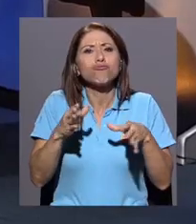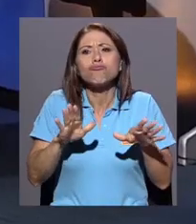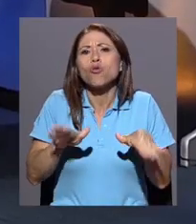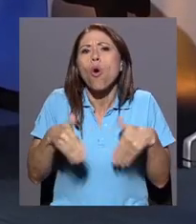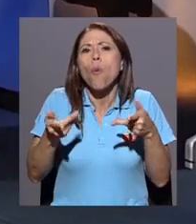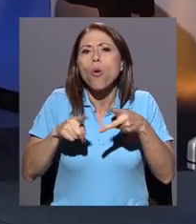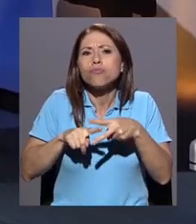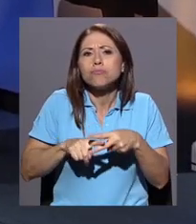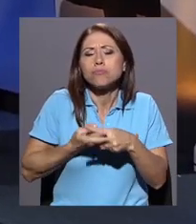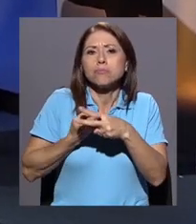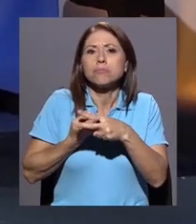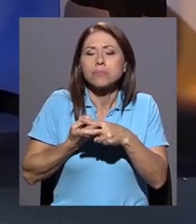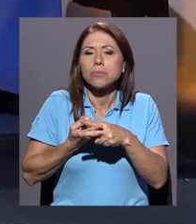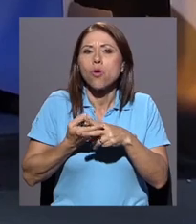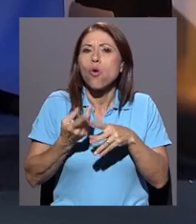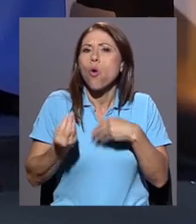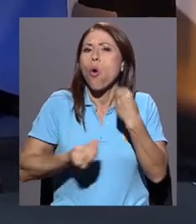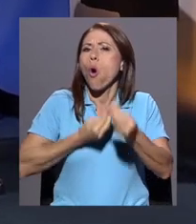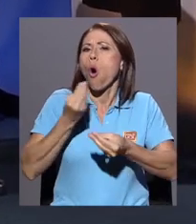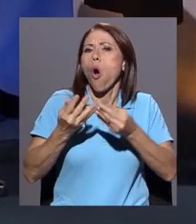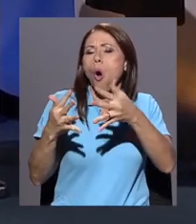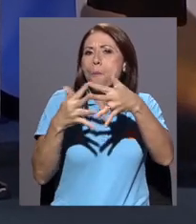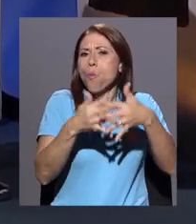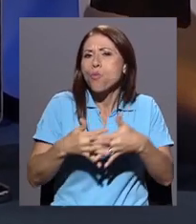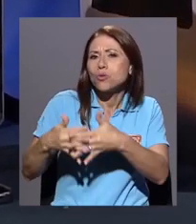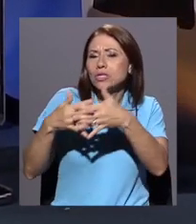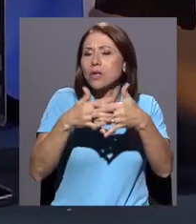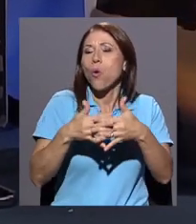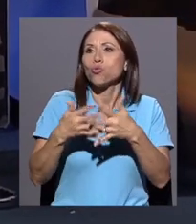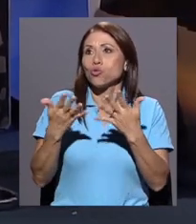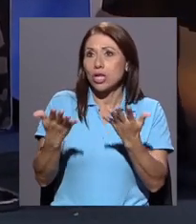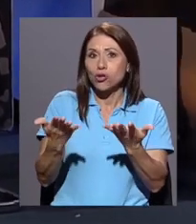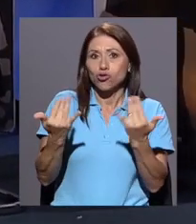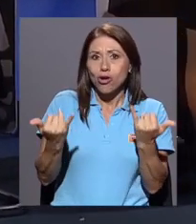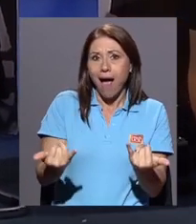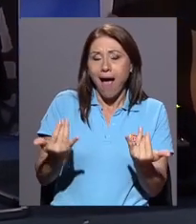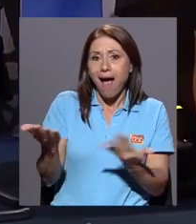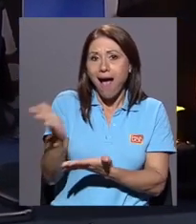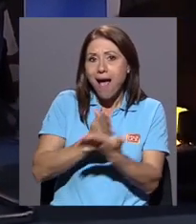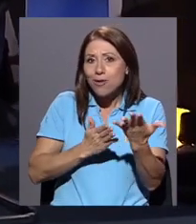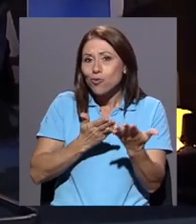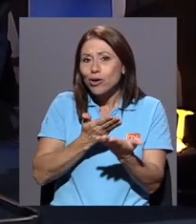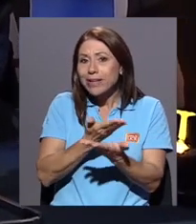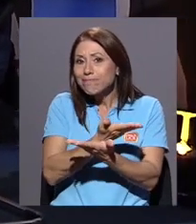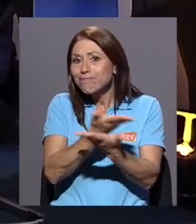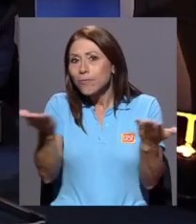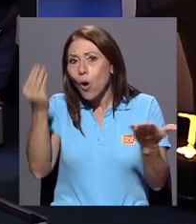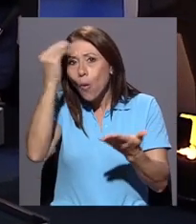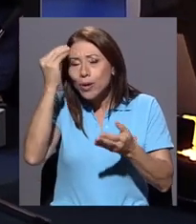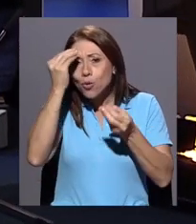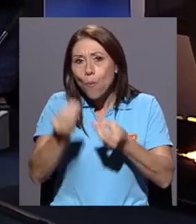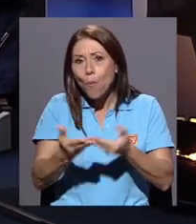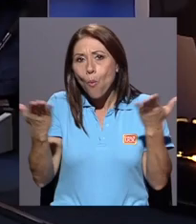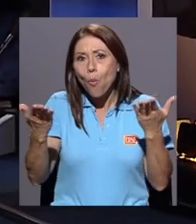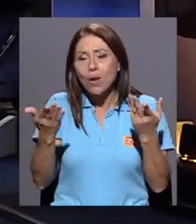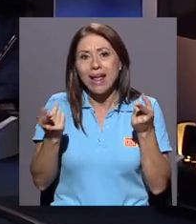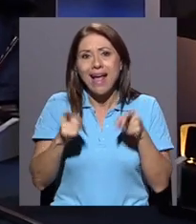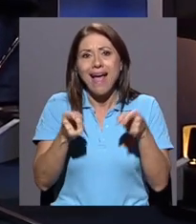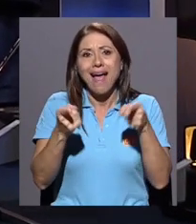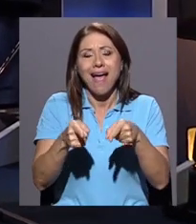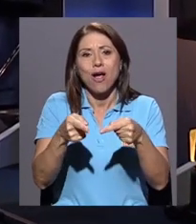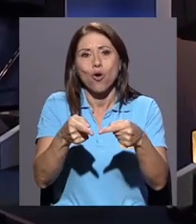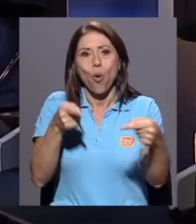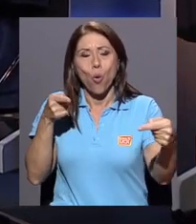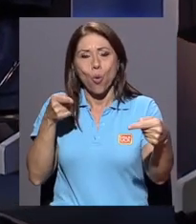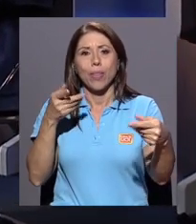de algún modo cómo se ha convertido en Estados Unidos en algo que inclusive ya hacia la opinión pública ha generado casos en